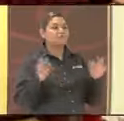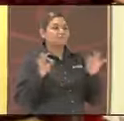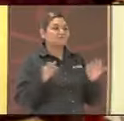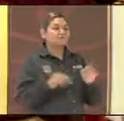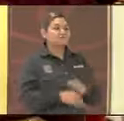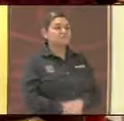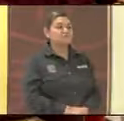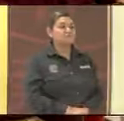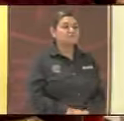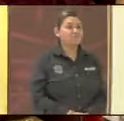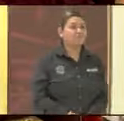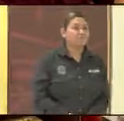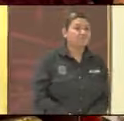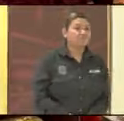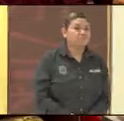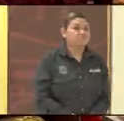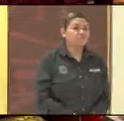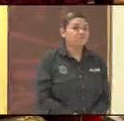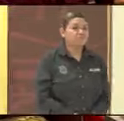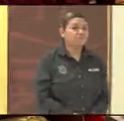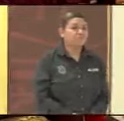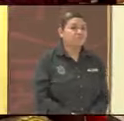Está bien, no hubo.